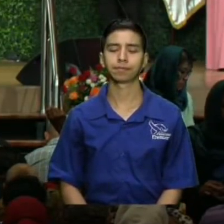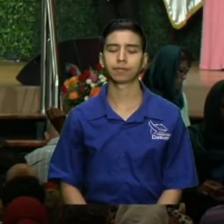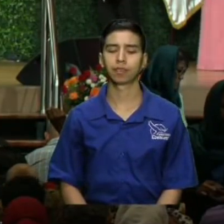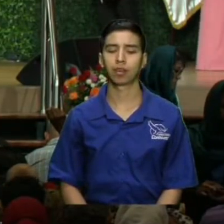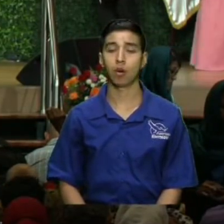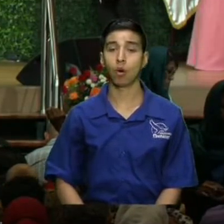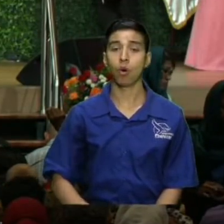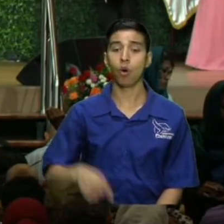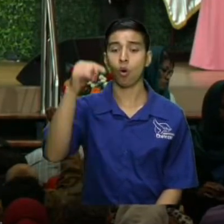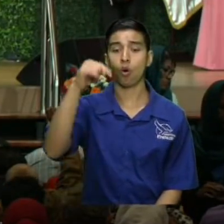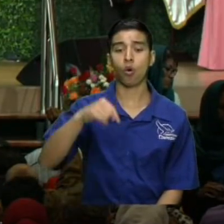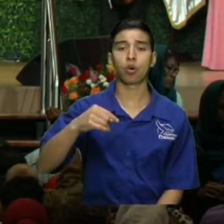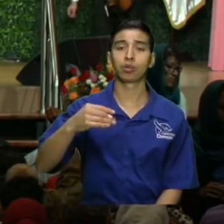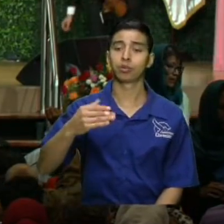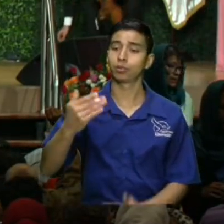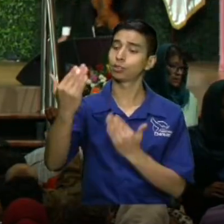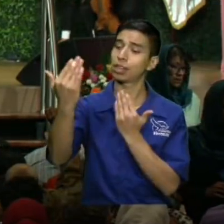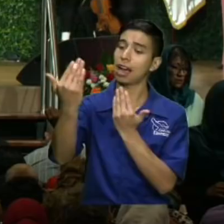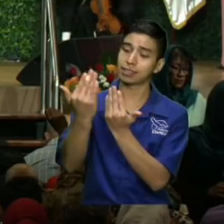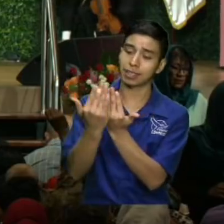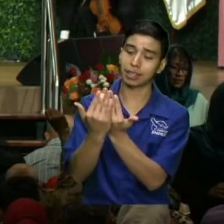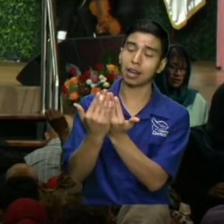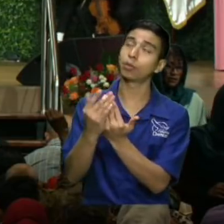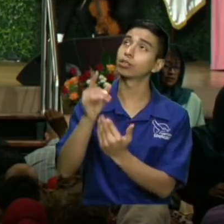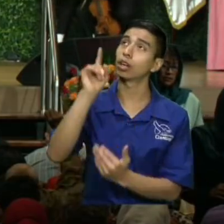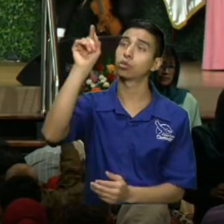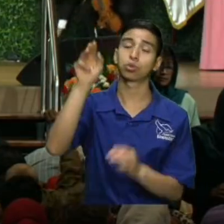Hoy nos acercamos a tu mesa